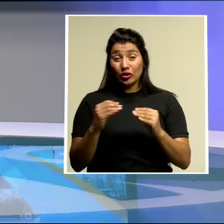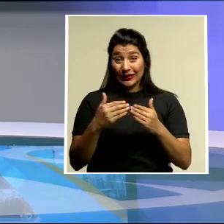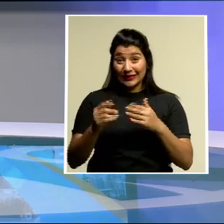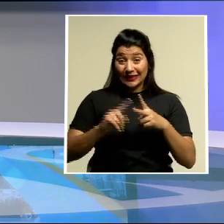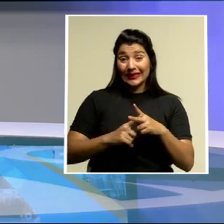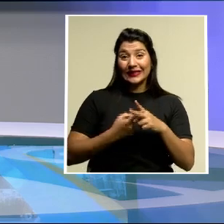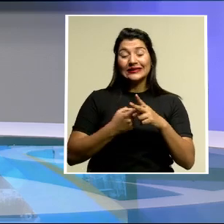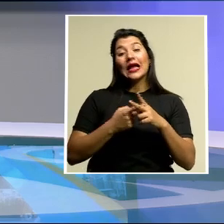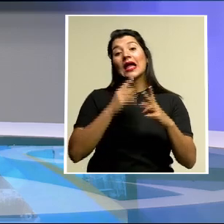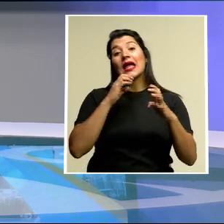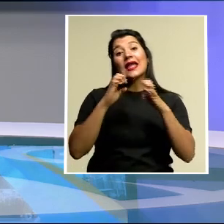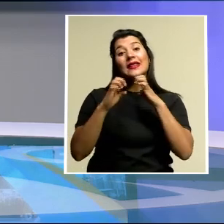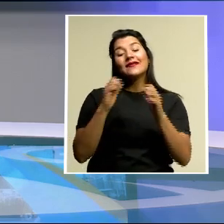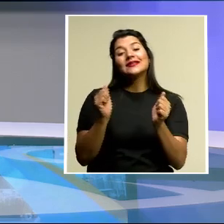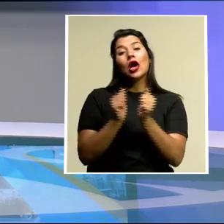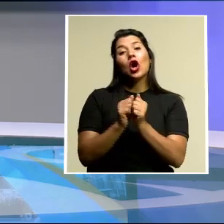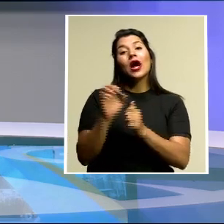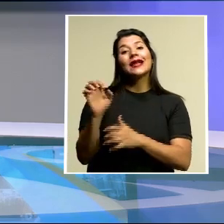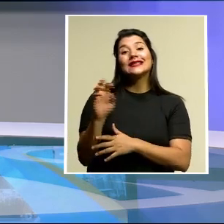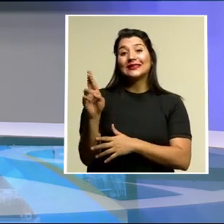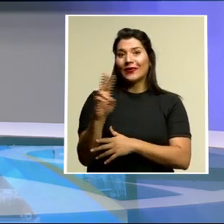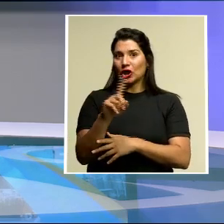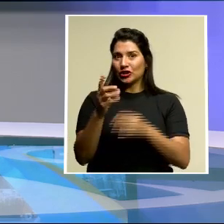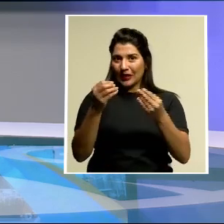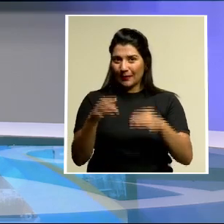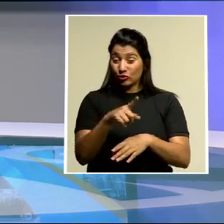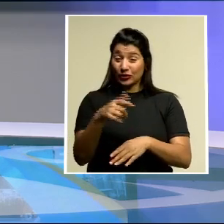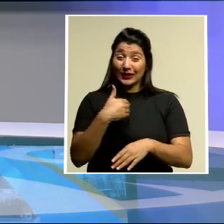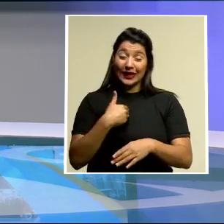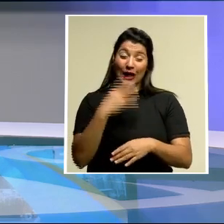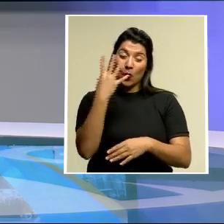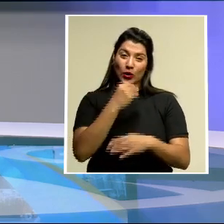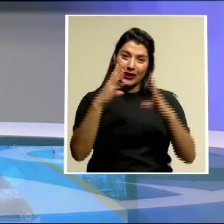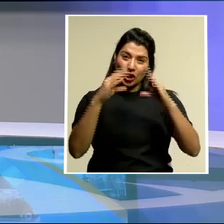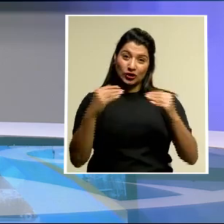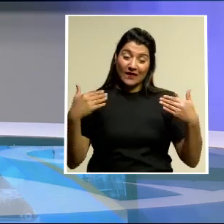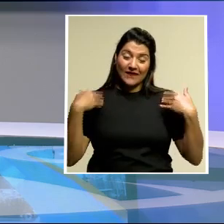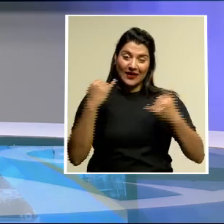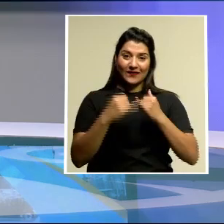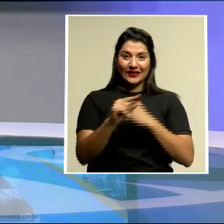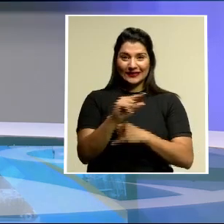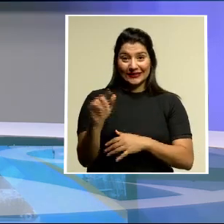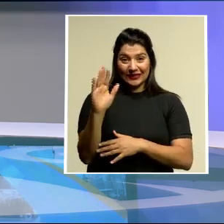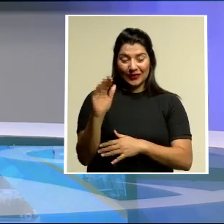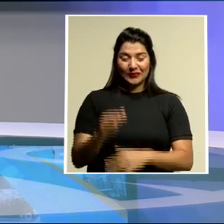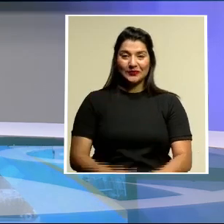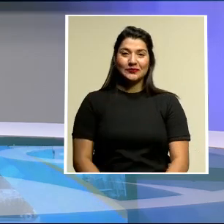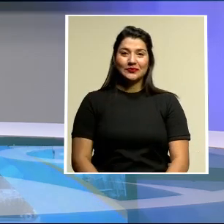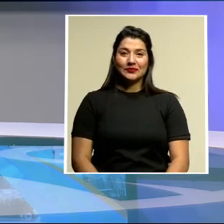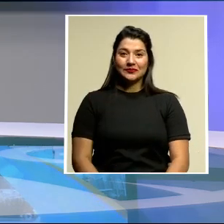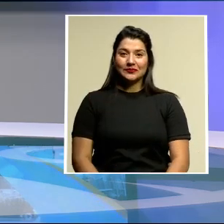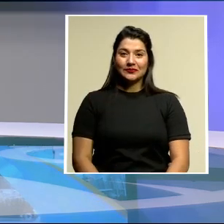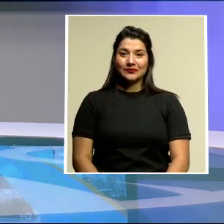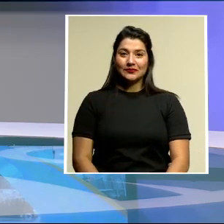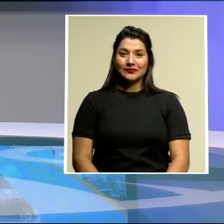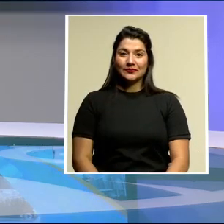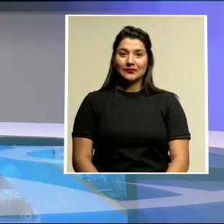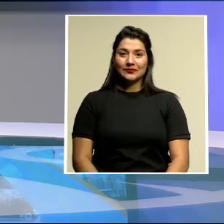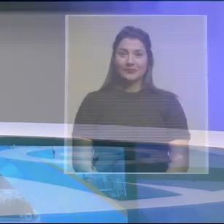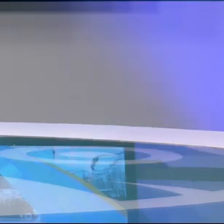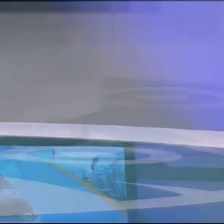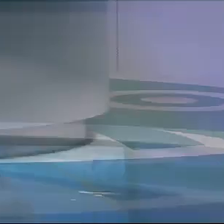Y cerramos con este curioso video, y es que un hombre en Springfield, Estados Unidos, caminaba junto a su casa cuando se salvó